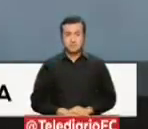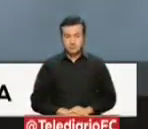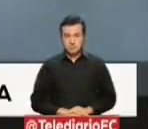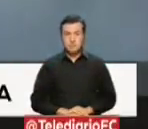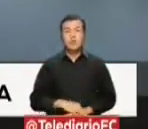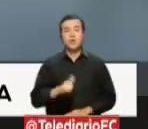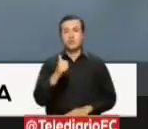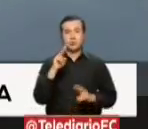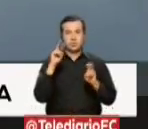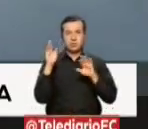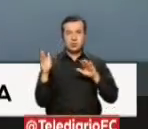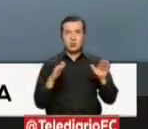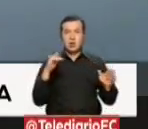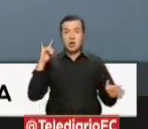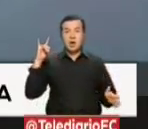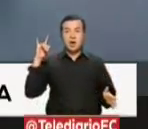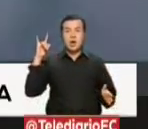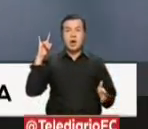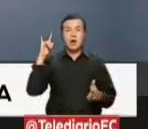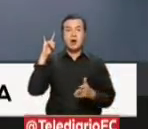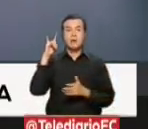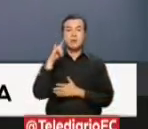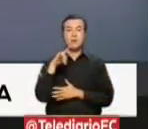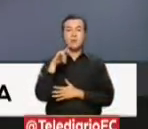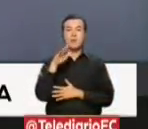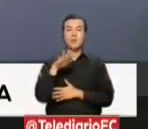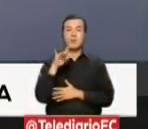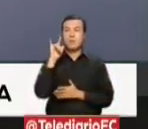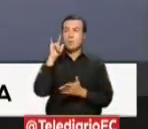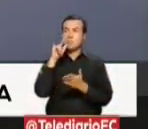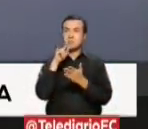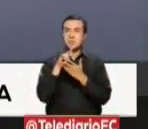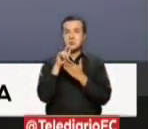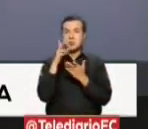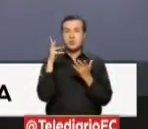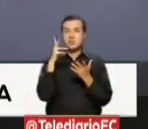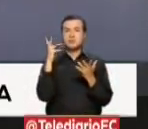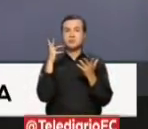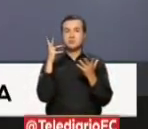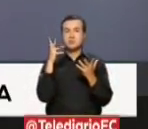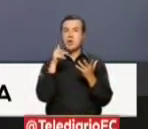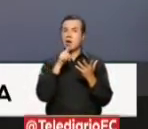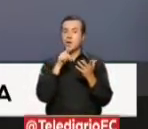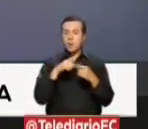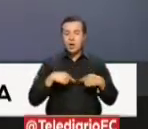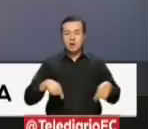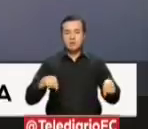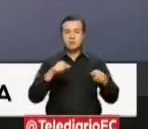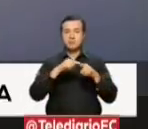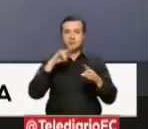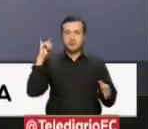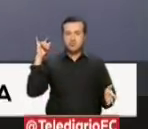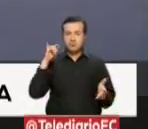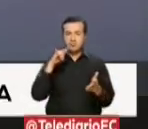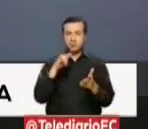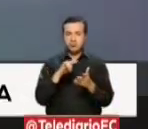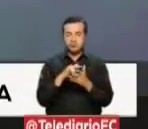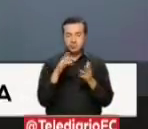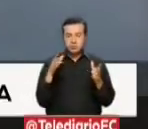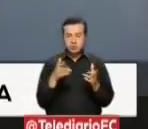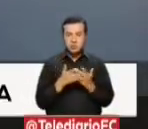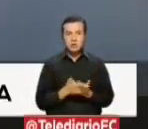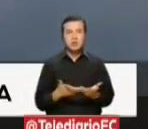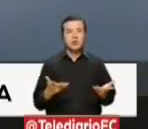Y en otro tema, un avión de la compañía papuana Air Niugini terminó en una laguna costera de una isla de